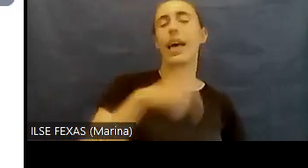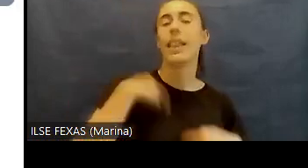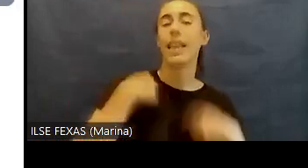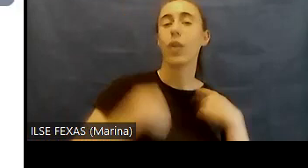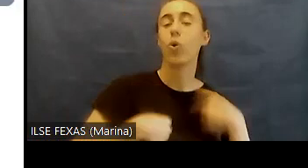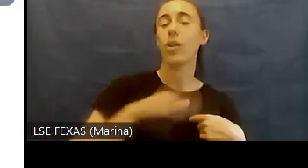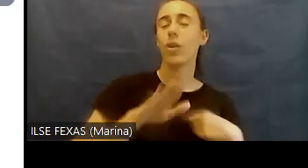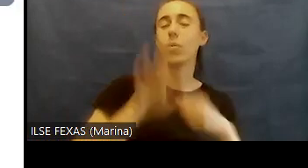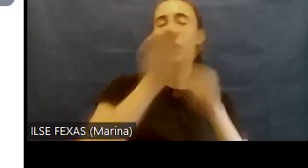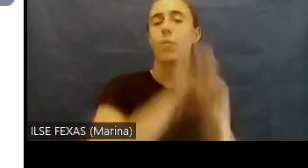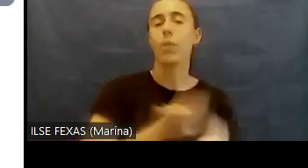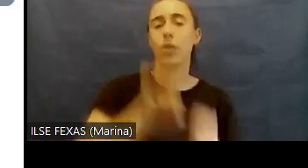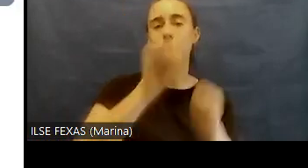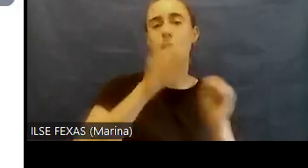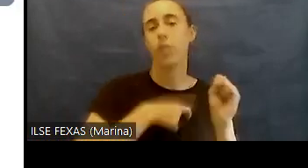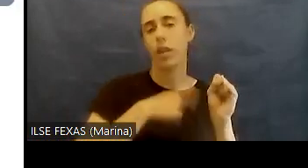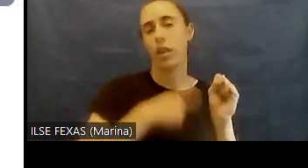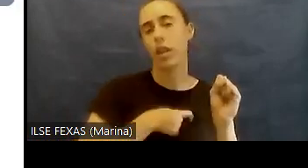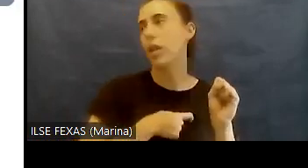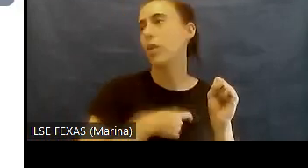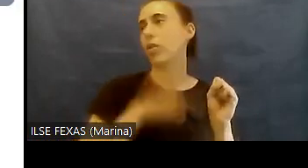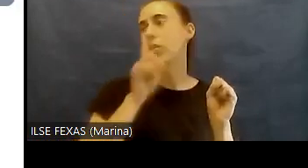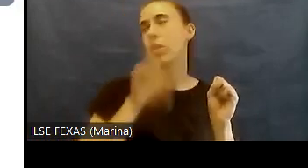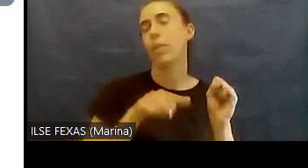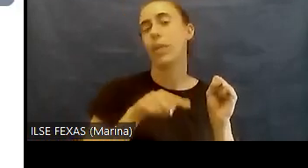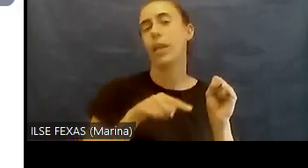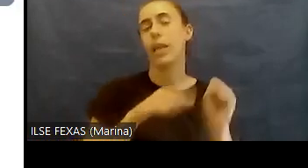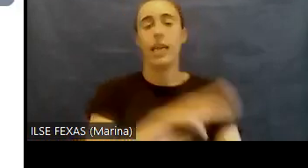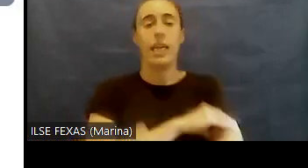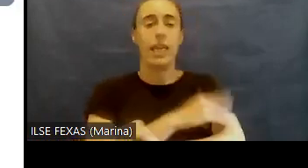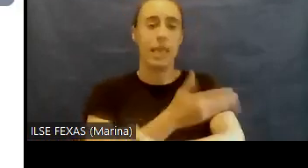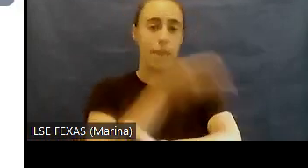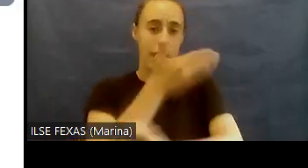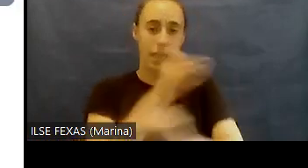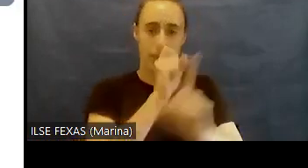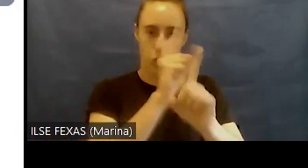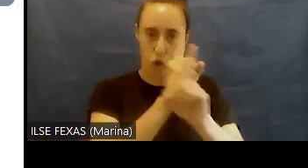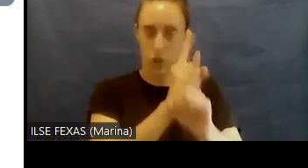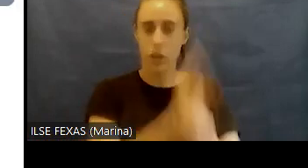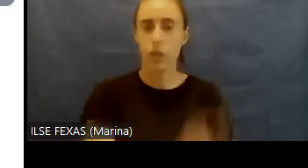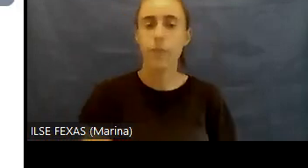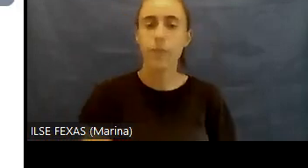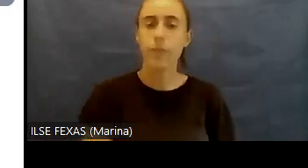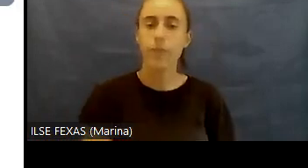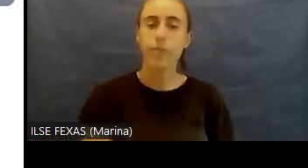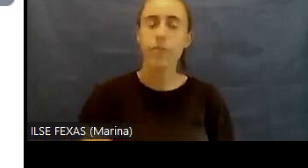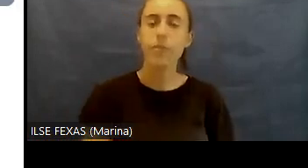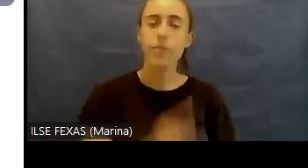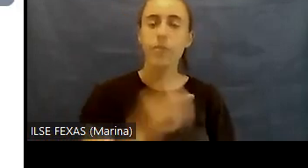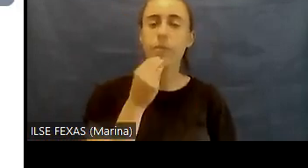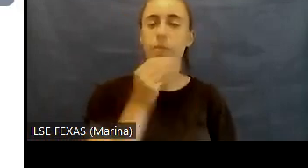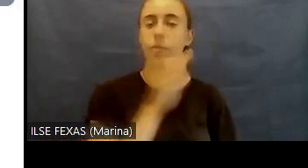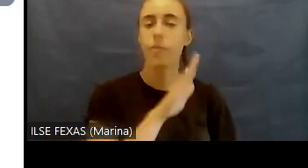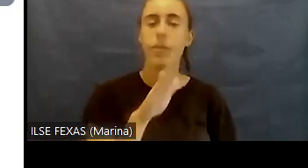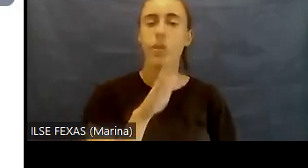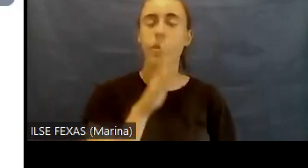protector cardíaco, a nivel antihipertensivo, por ejemplo, sí puede ir muy bien. Es la más adecuada. Dentro de los productos